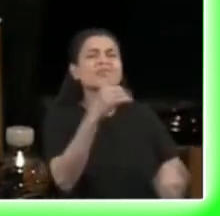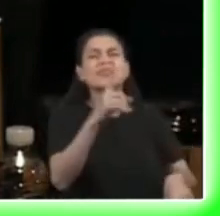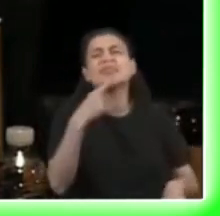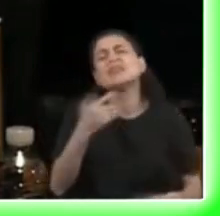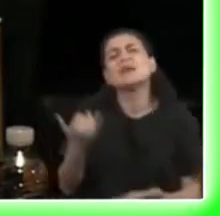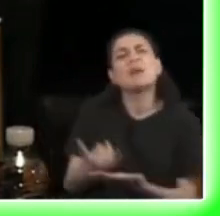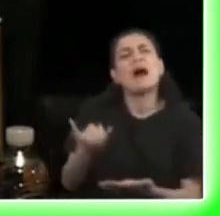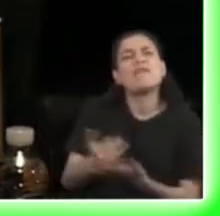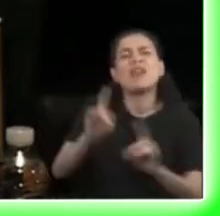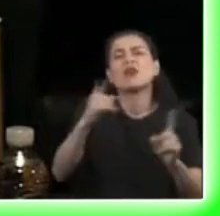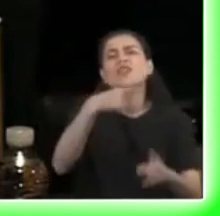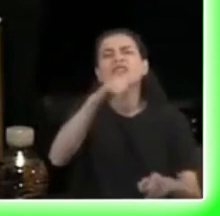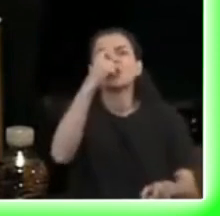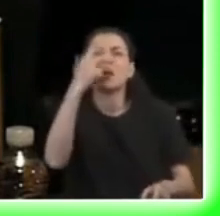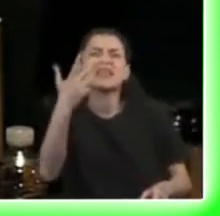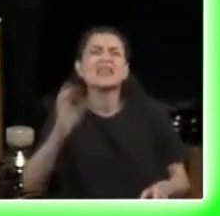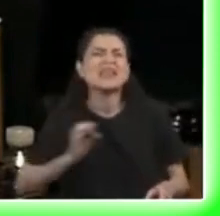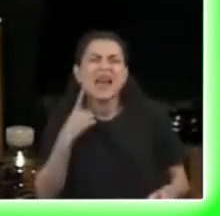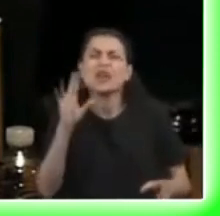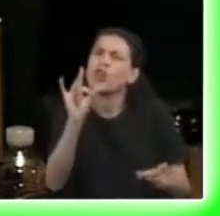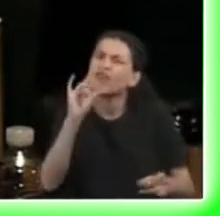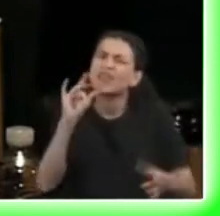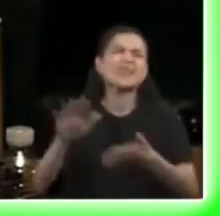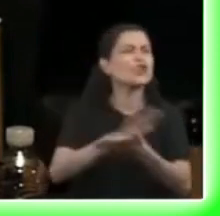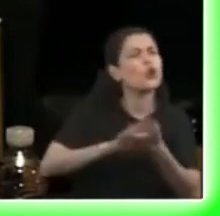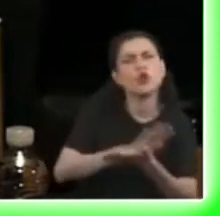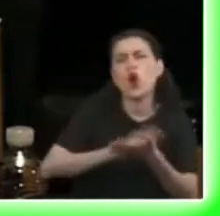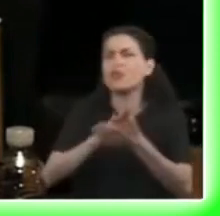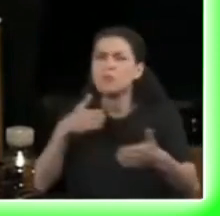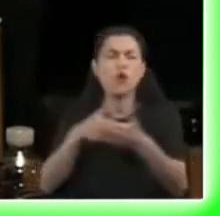en 123 años, nosotros lo logramos en el primer mes de gestión.